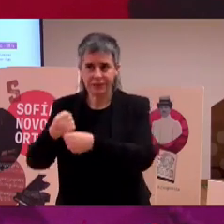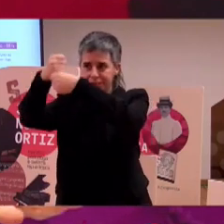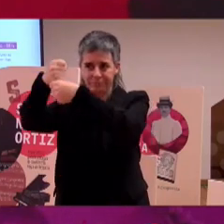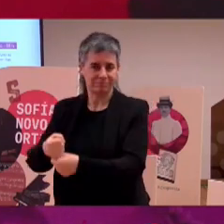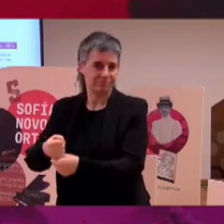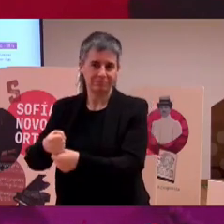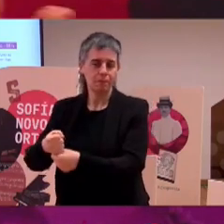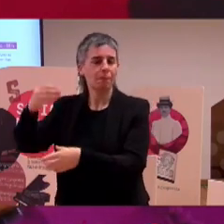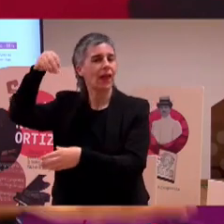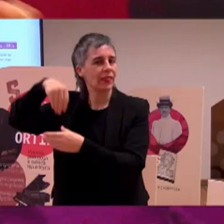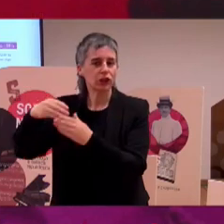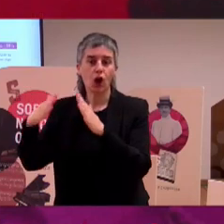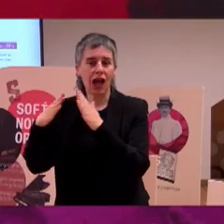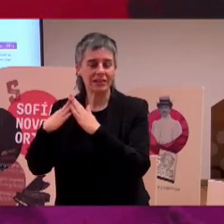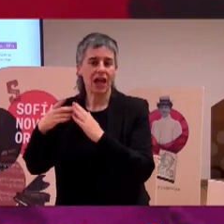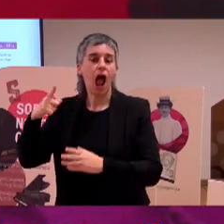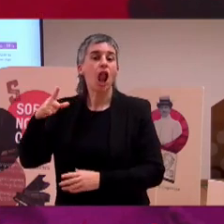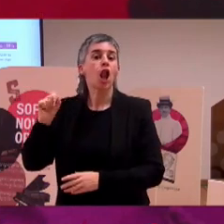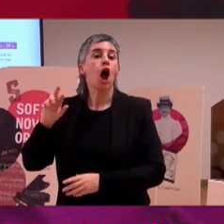era unha constante na casa de García Lorca. Logo me confirmou